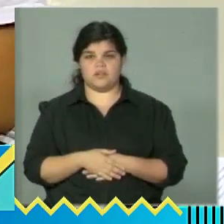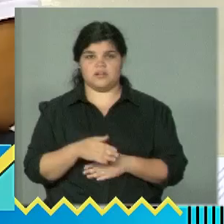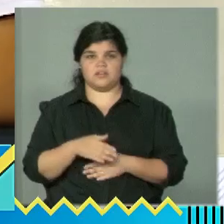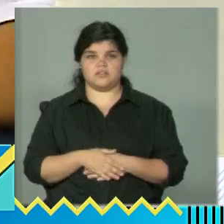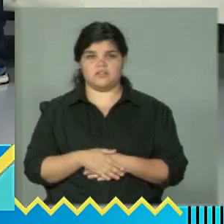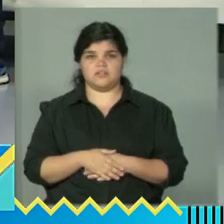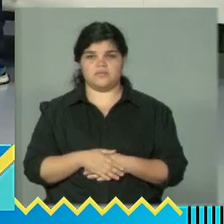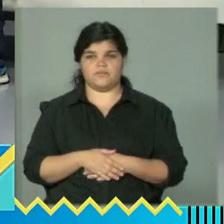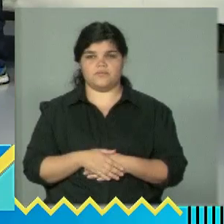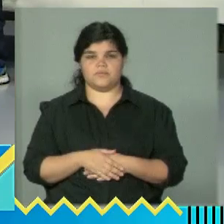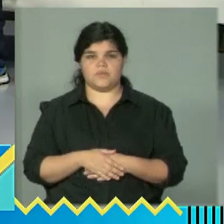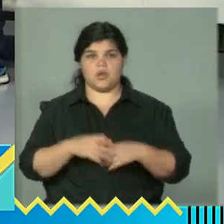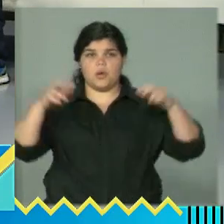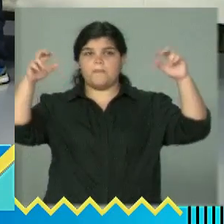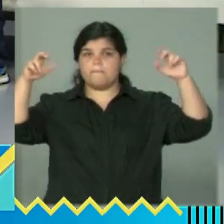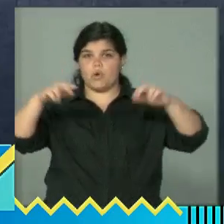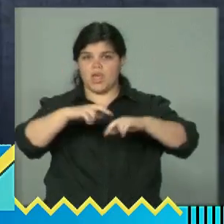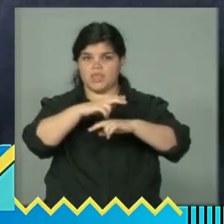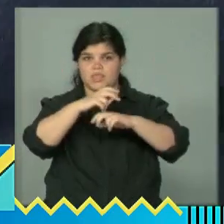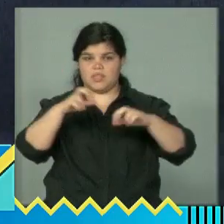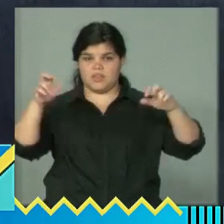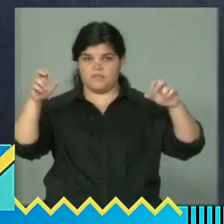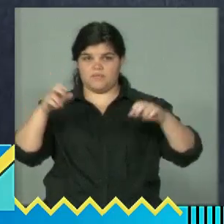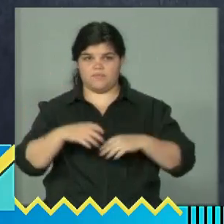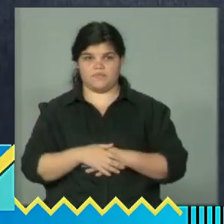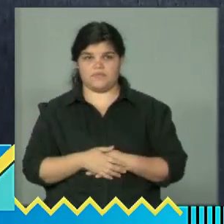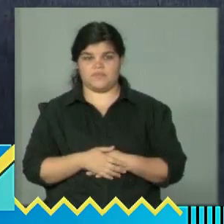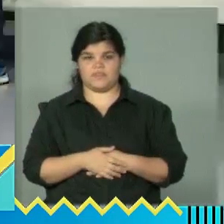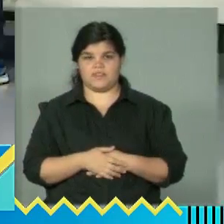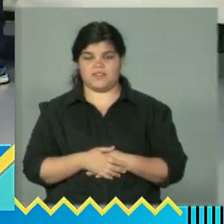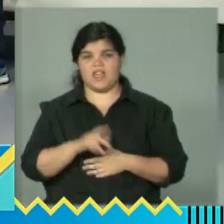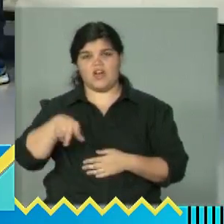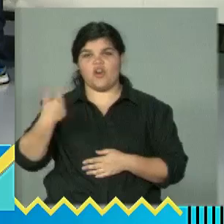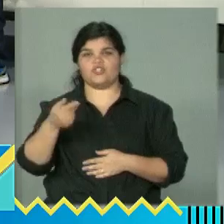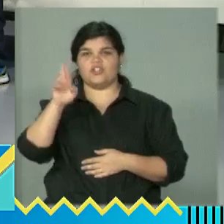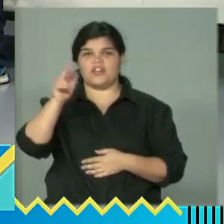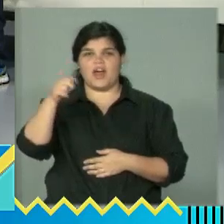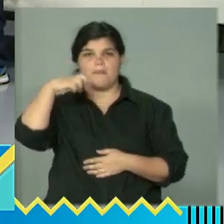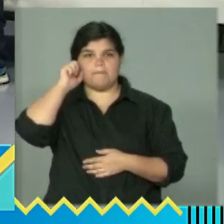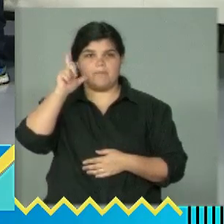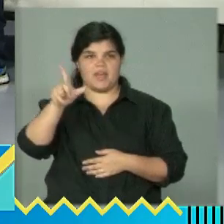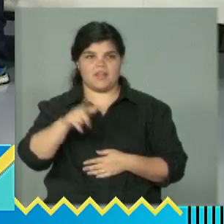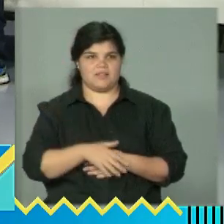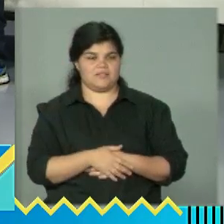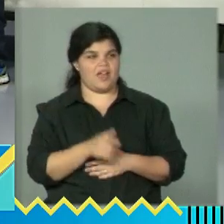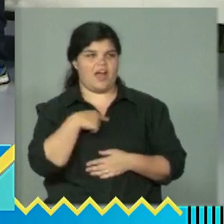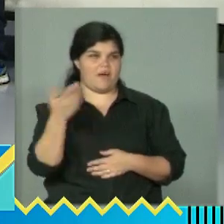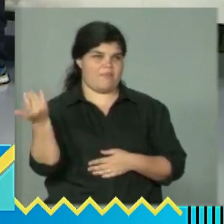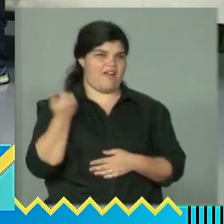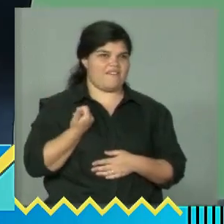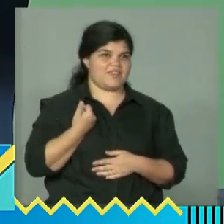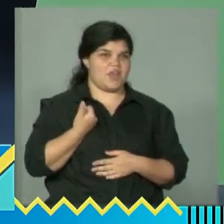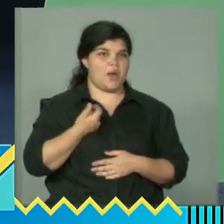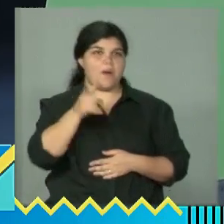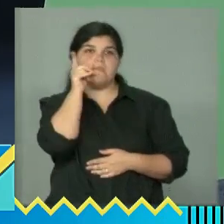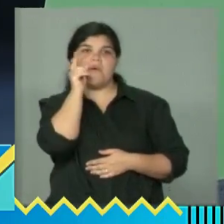Puenting. Puenting no. Ya, queríamos el puente. Para los papás, me decían del otro lado en cámara, los padres están re contentos